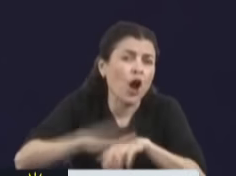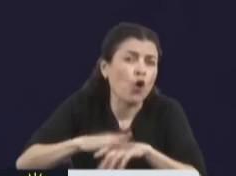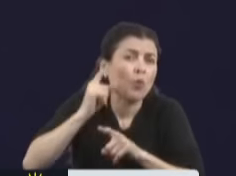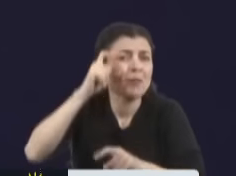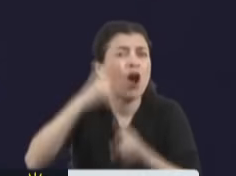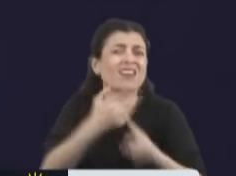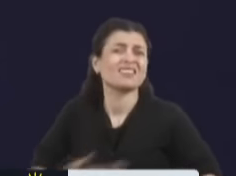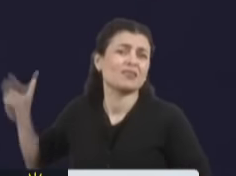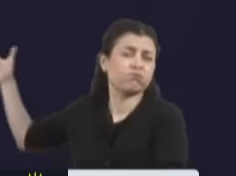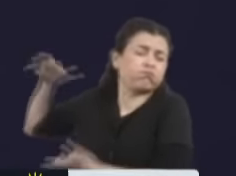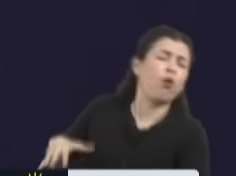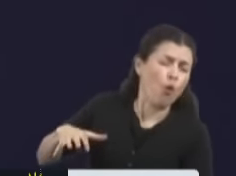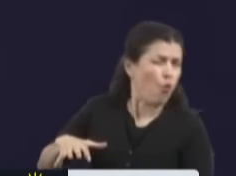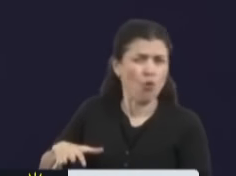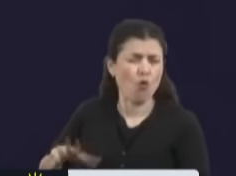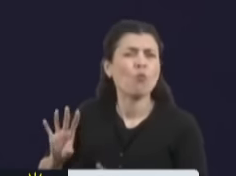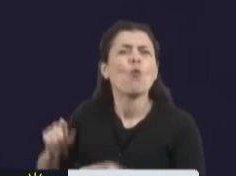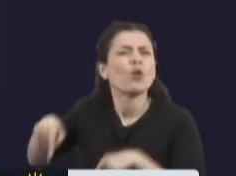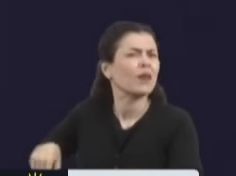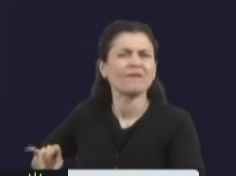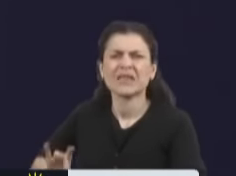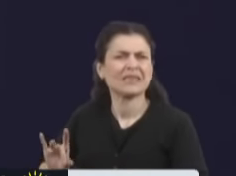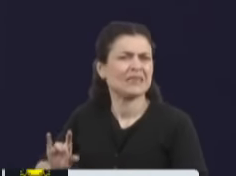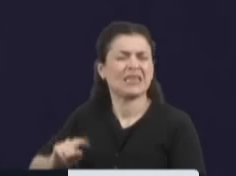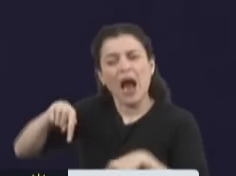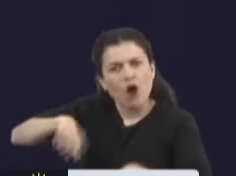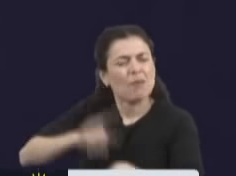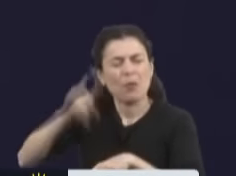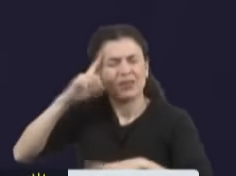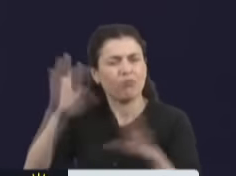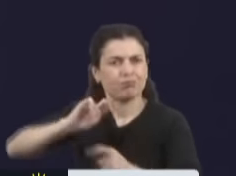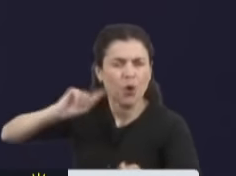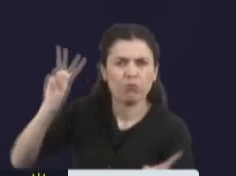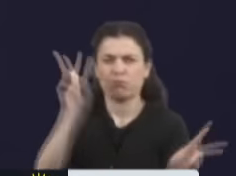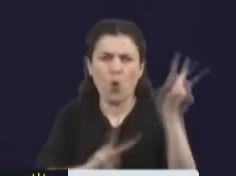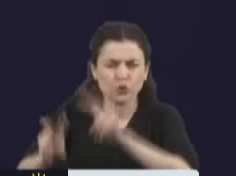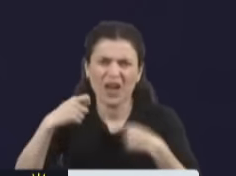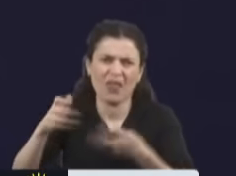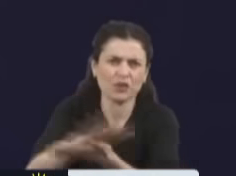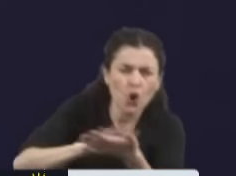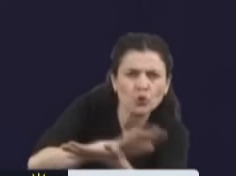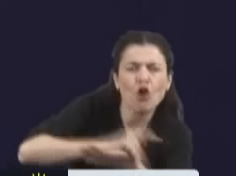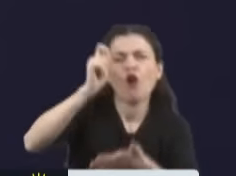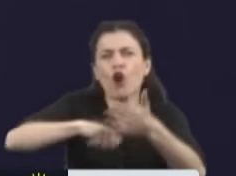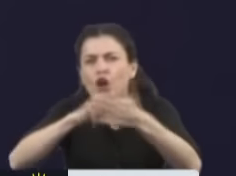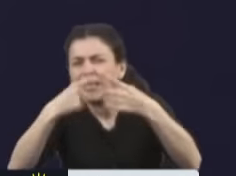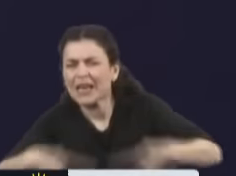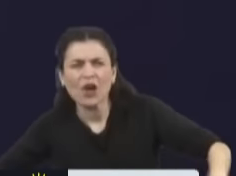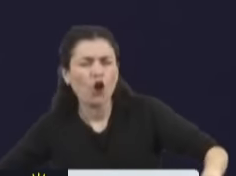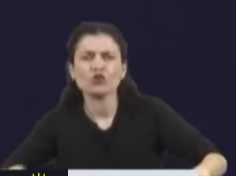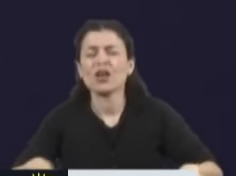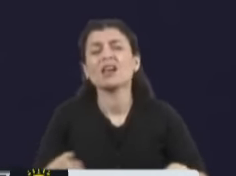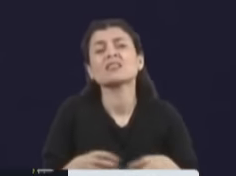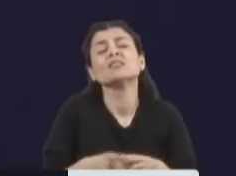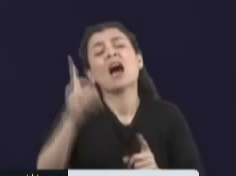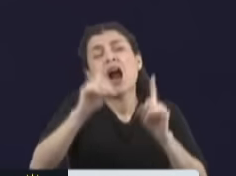herencia y estamos tratando de corregir todo lo más rápido posible con mucho trabajo Ya hecho por supuesto con algunos como les decía